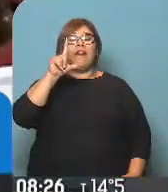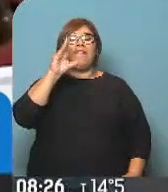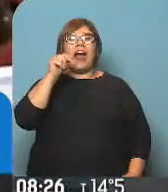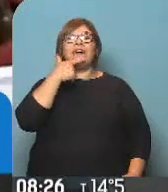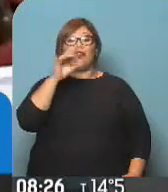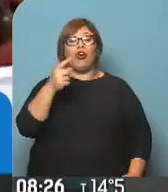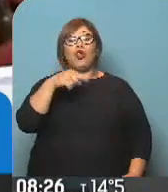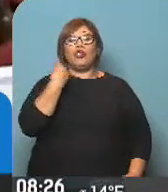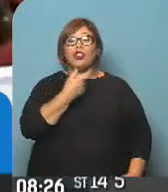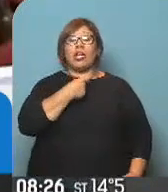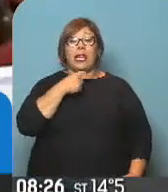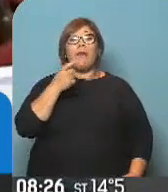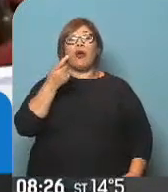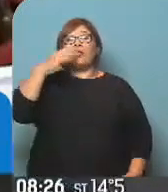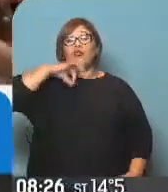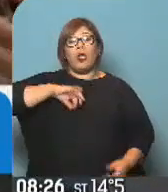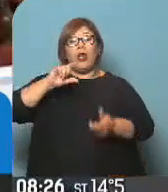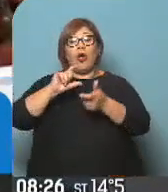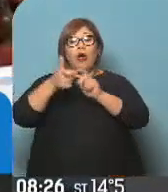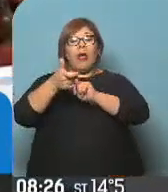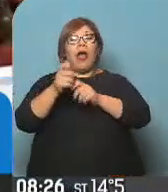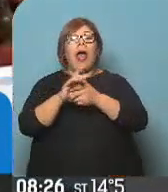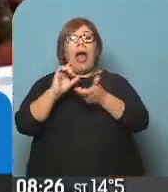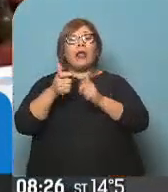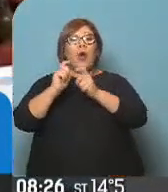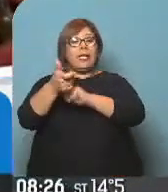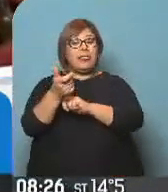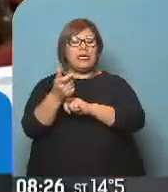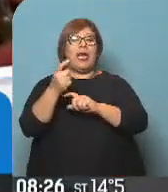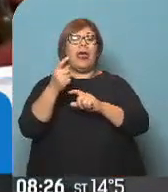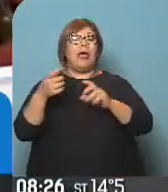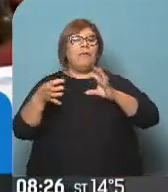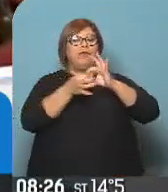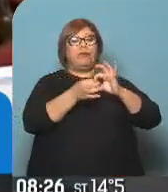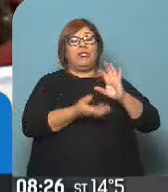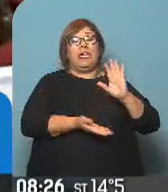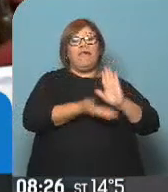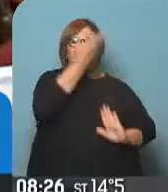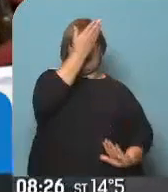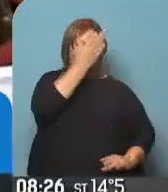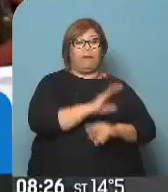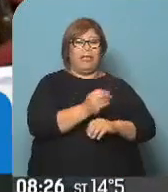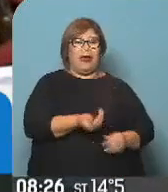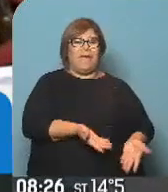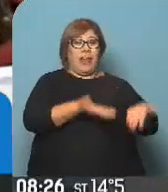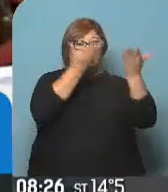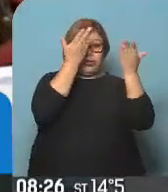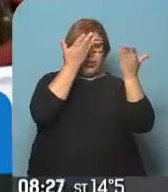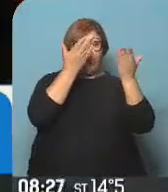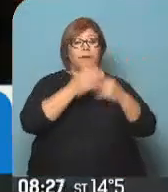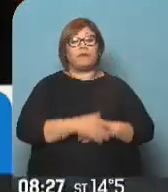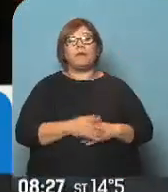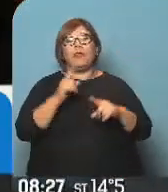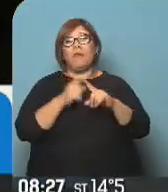jubilados tengan su actualización a través de la inflación. De esa manera ponderó la fórmula de movilidad establecida a partir de la